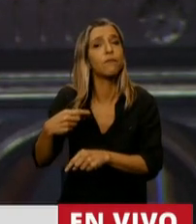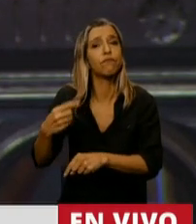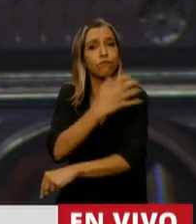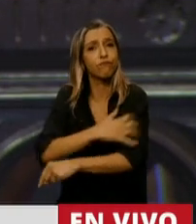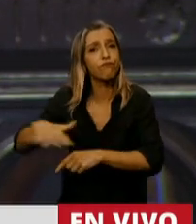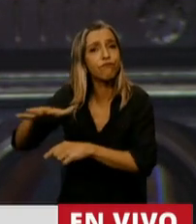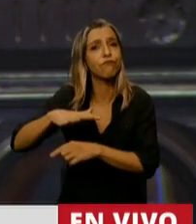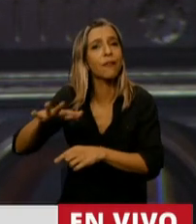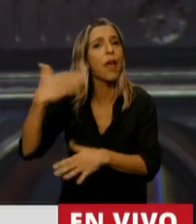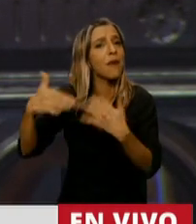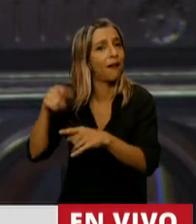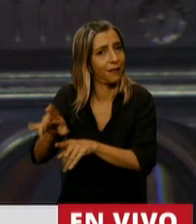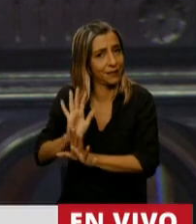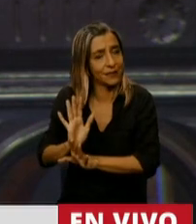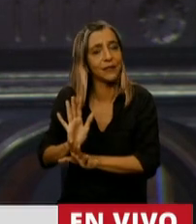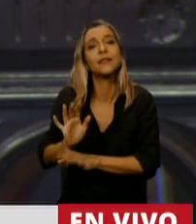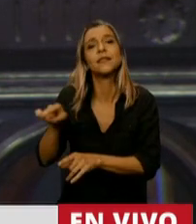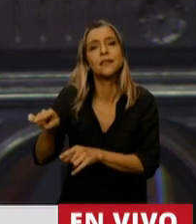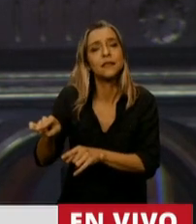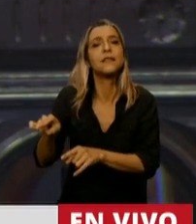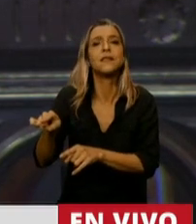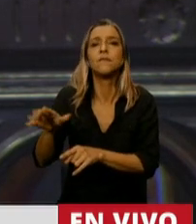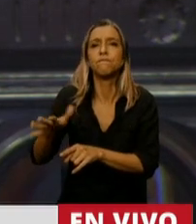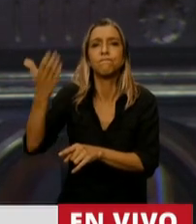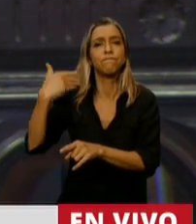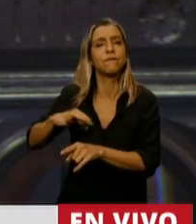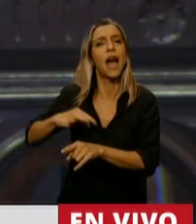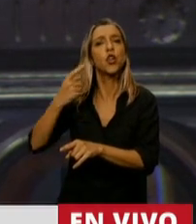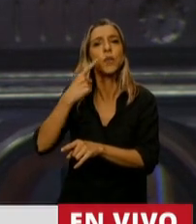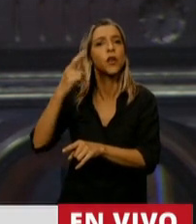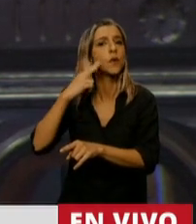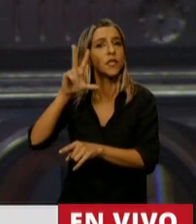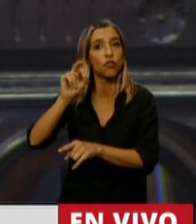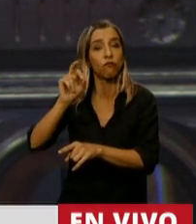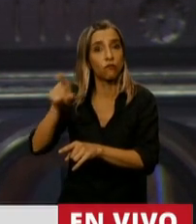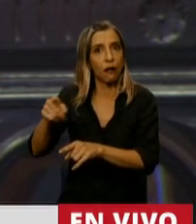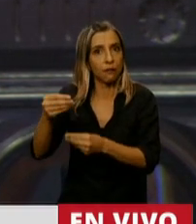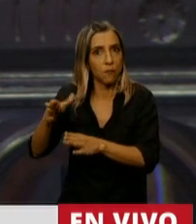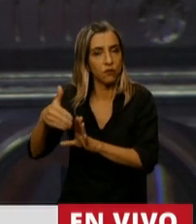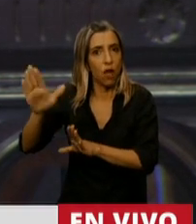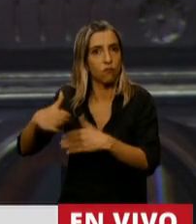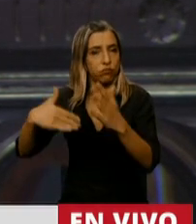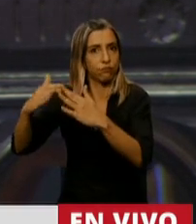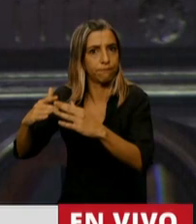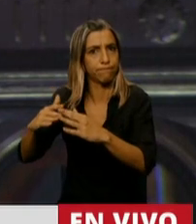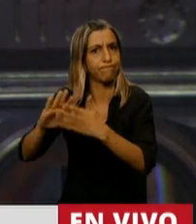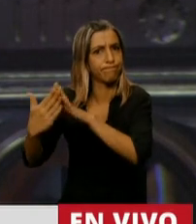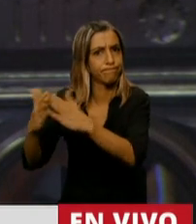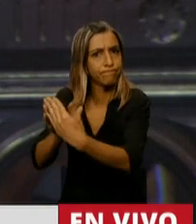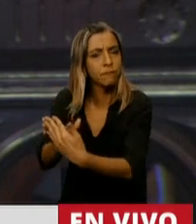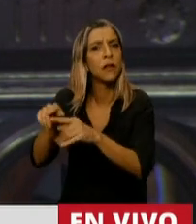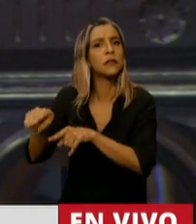se llaman en la Argentina, en nuestro país fue en el año 1930. Es decir, que el problema del suelo urbano lo tenemos